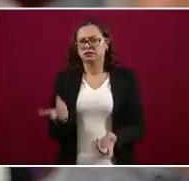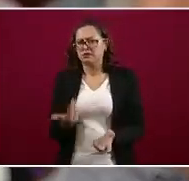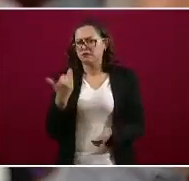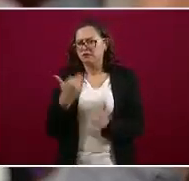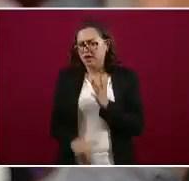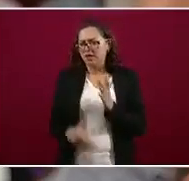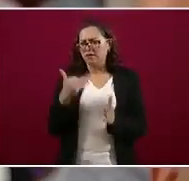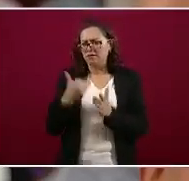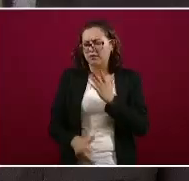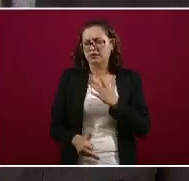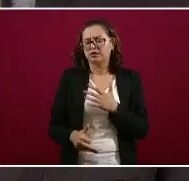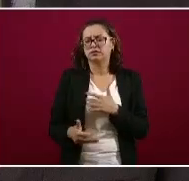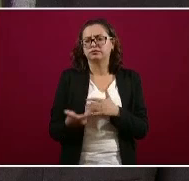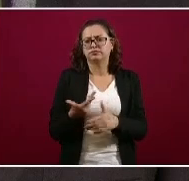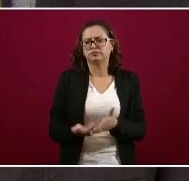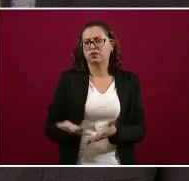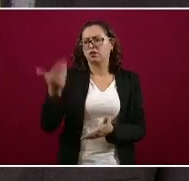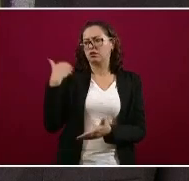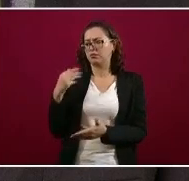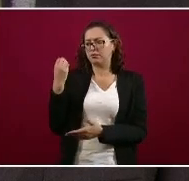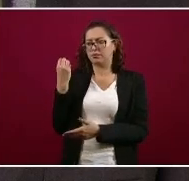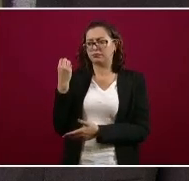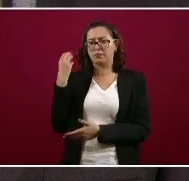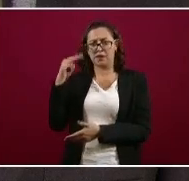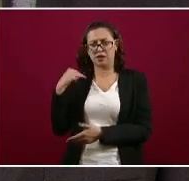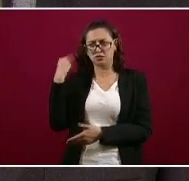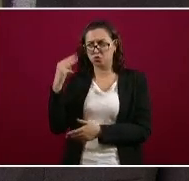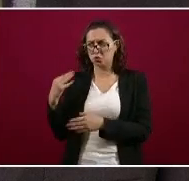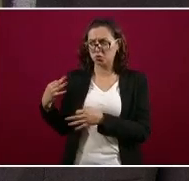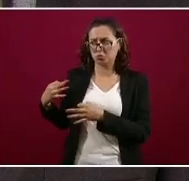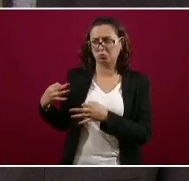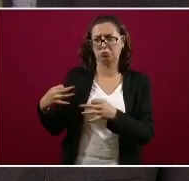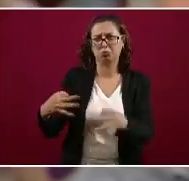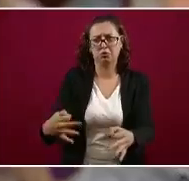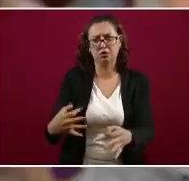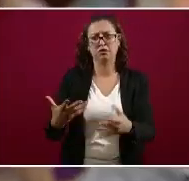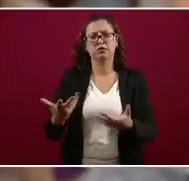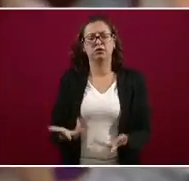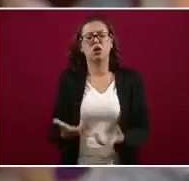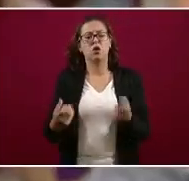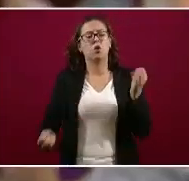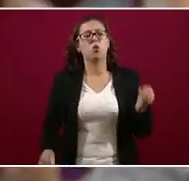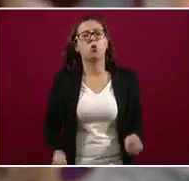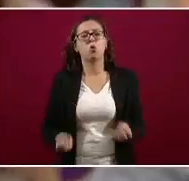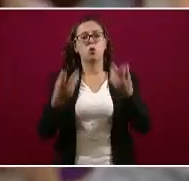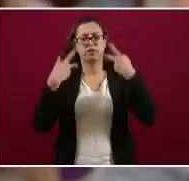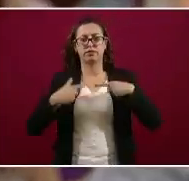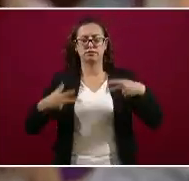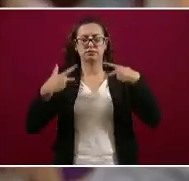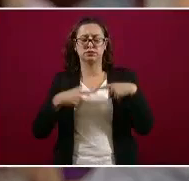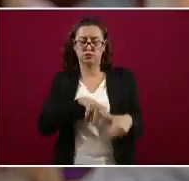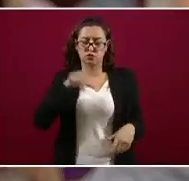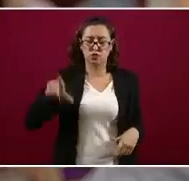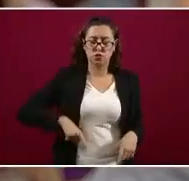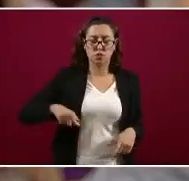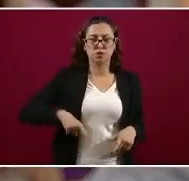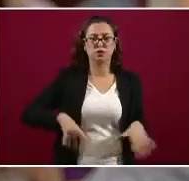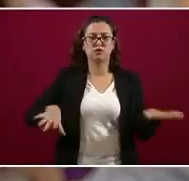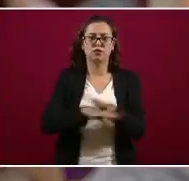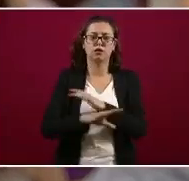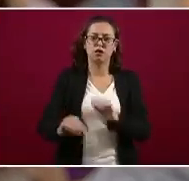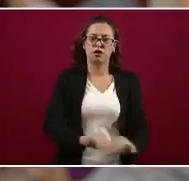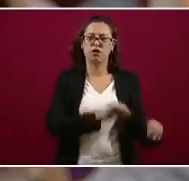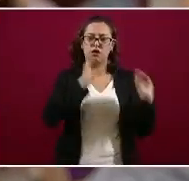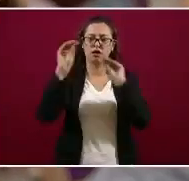operación porque eso ya he dicho que desde marzo cuantos funcionarios federales estarían mudando a oregón y qué porcentaje representan del